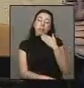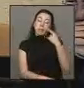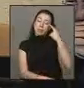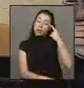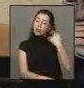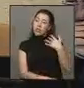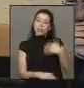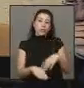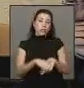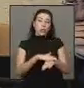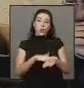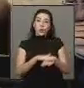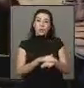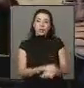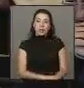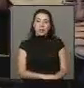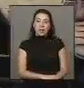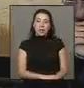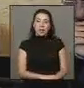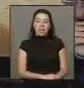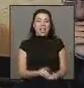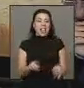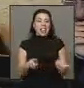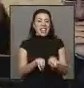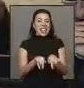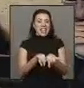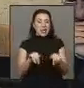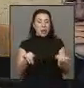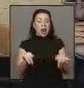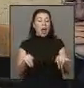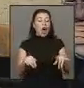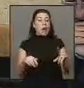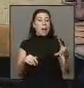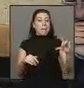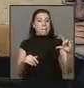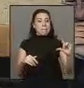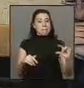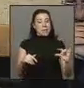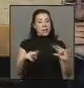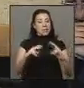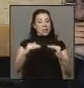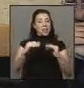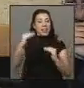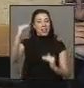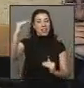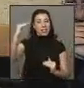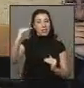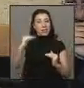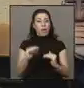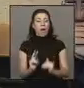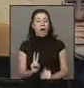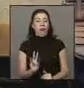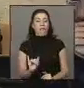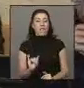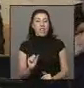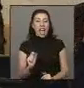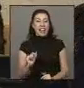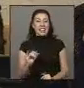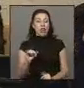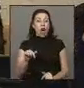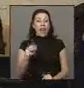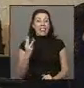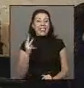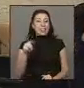igualmente fundamental. La igualación o la reducción de la desigualdad en los viáticos, que hoy día es hasta